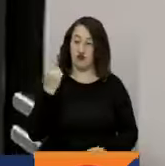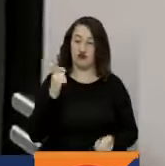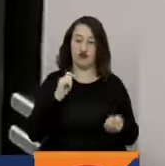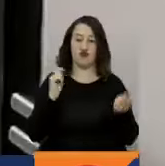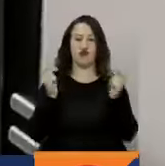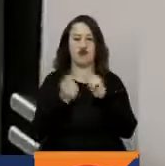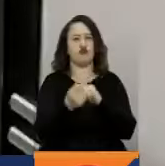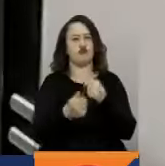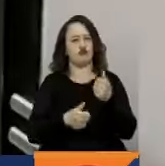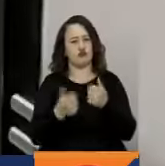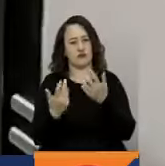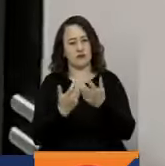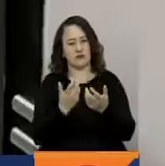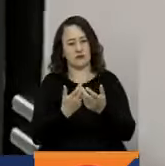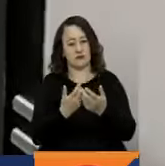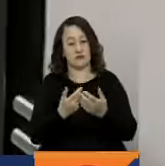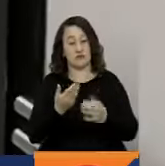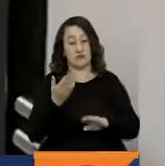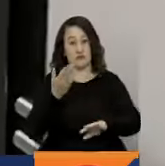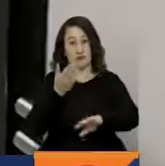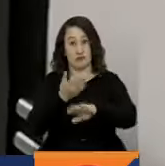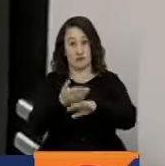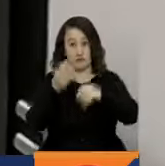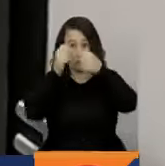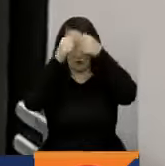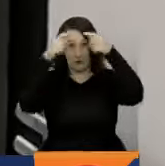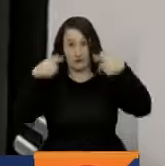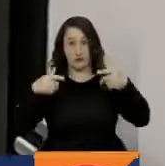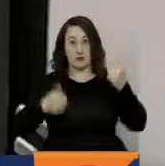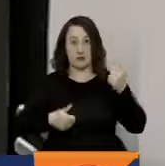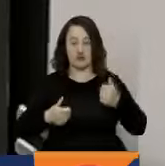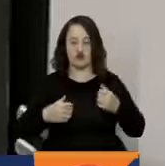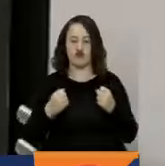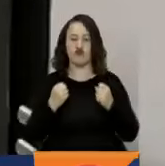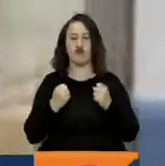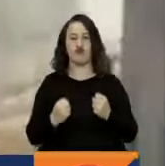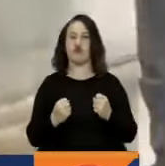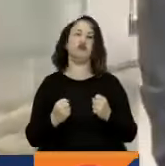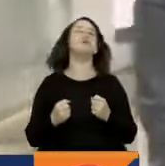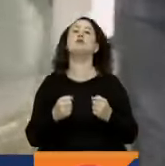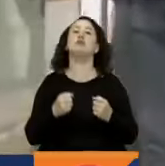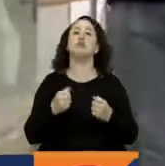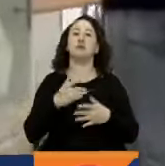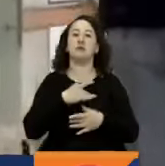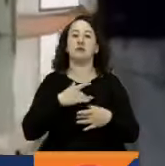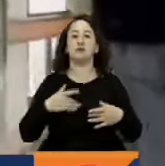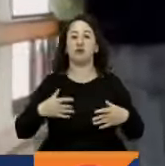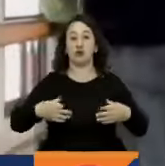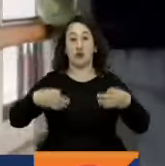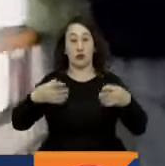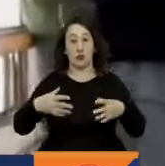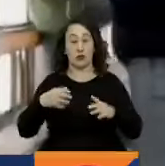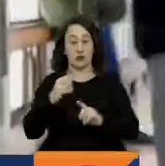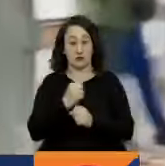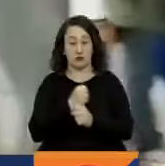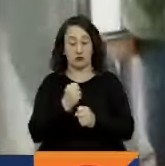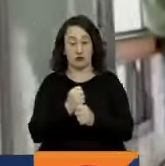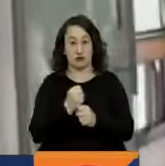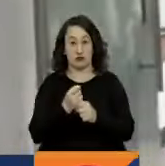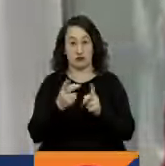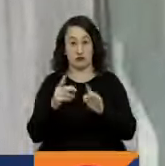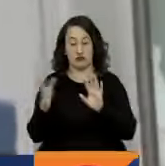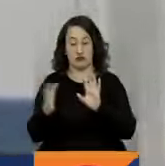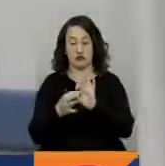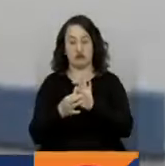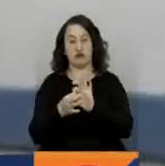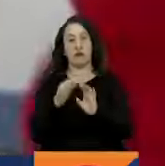que tiene en cuenta la propuesta del Estado y es consolidar la articulación del sistema de seguridad y salud en el trabajo, así como la vinculación de la